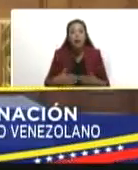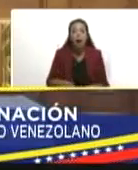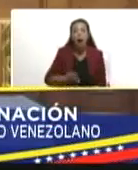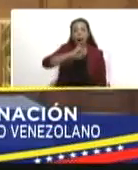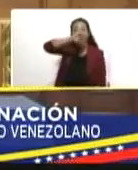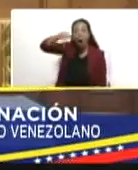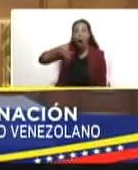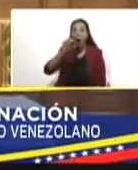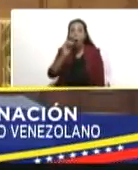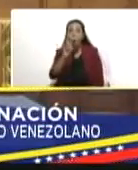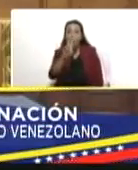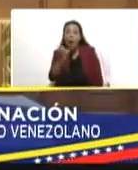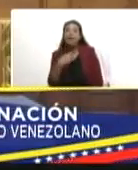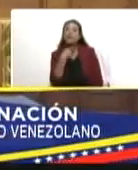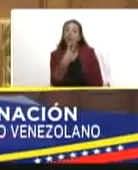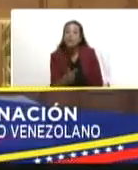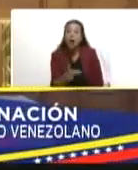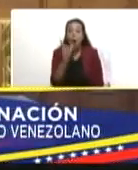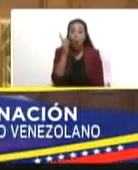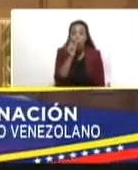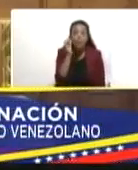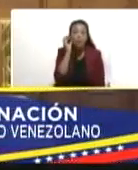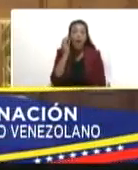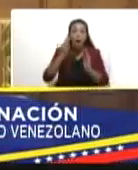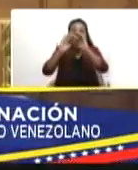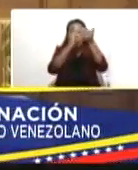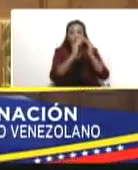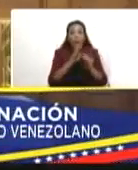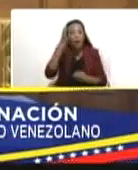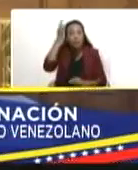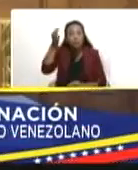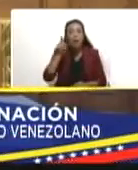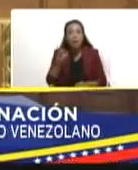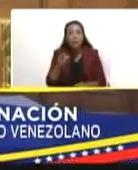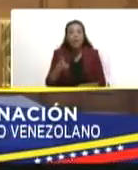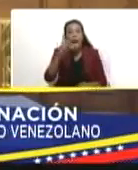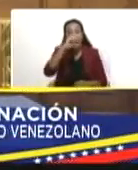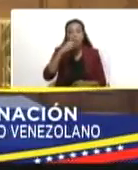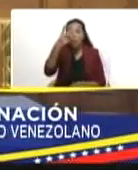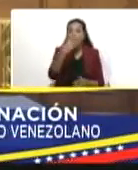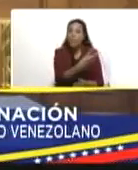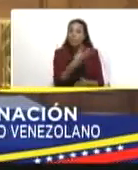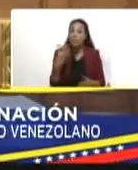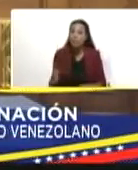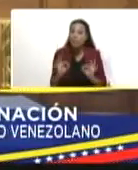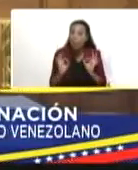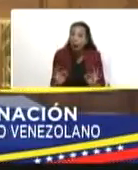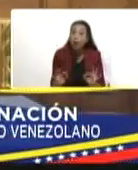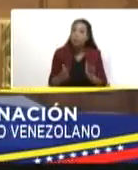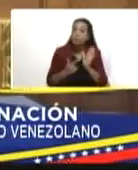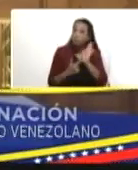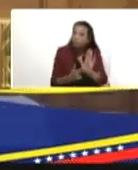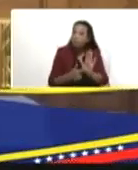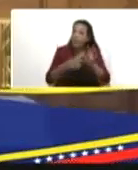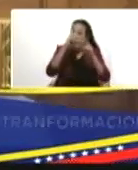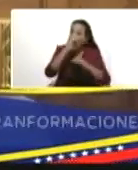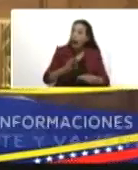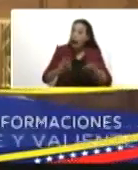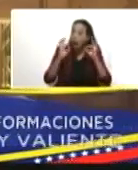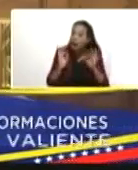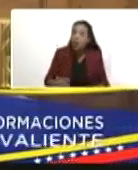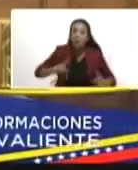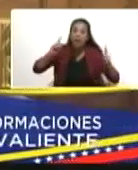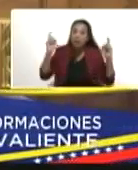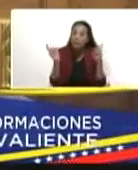Arriaza Voceros voceras comuneros comuneras que el año 2024 sea el gran año de